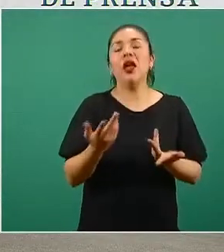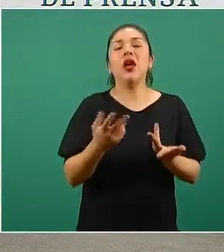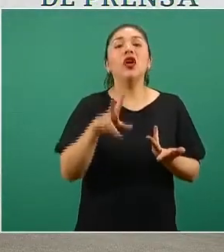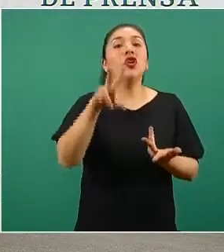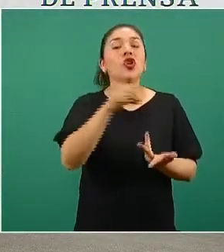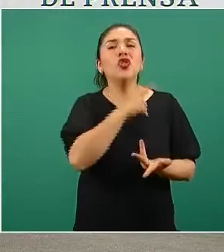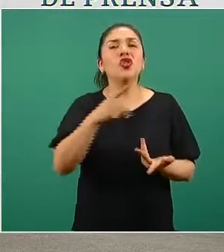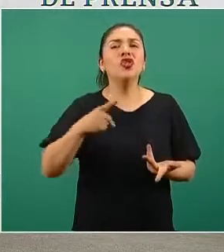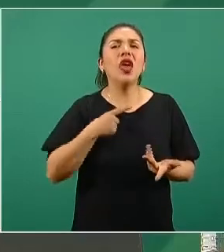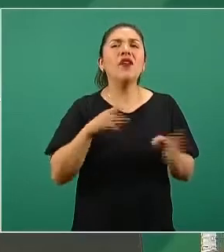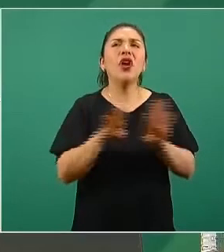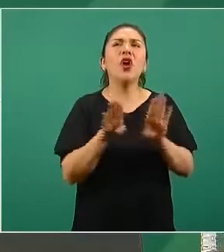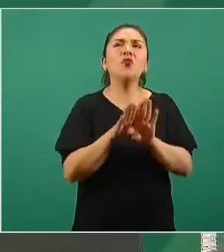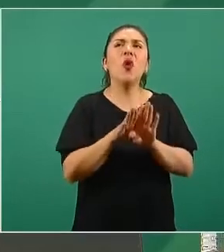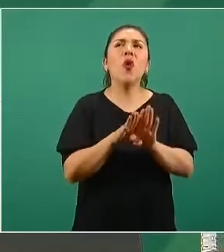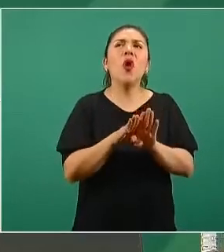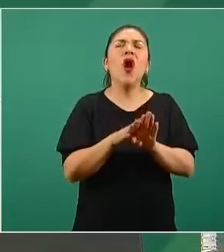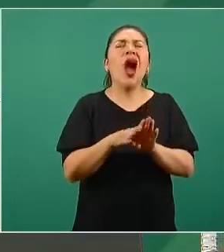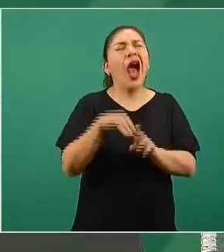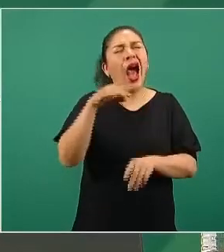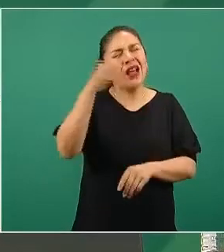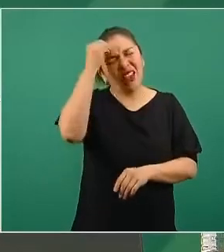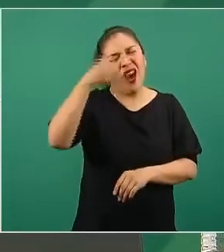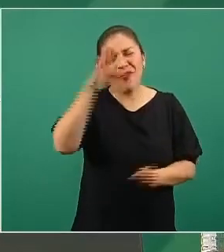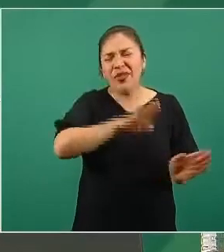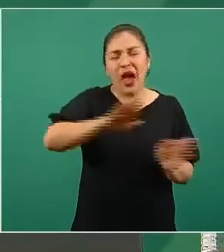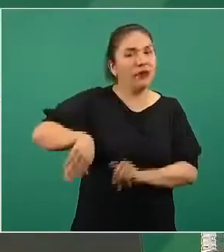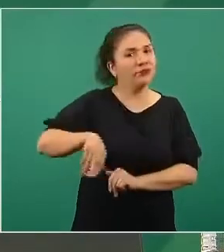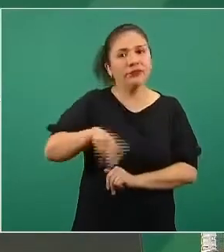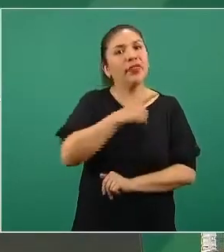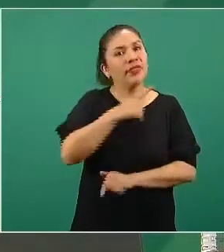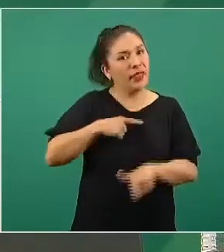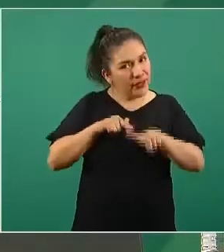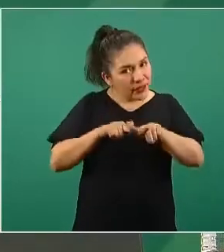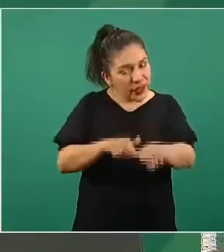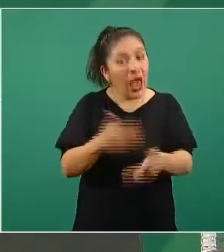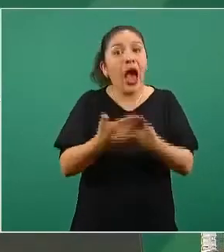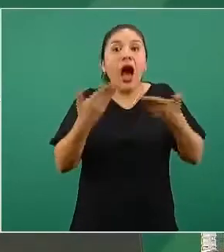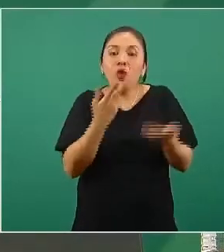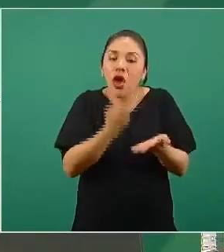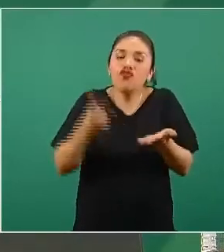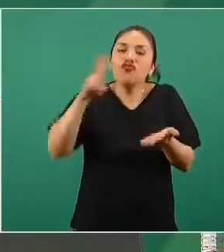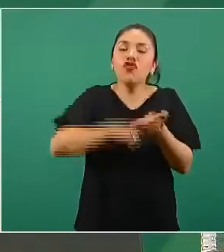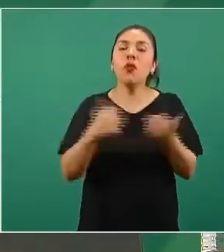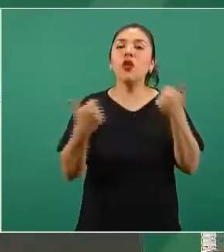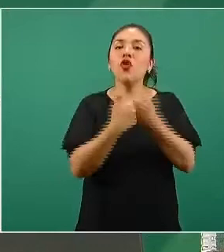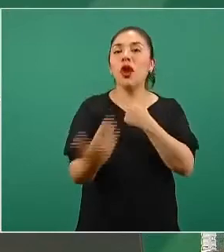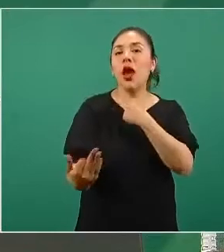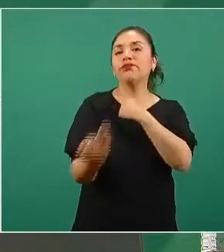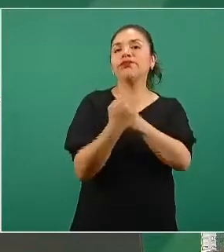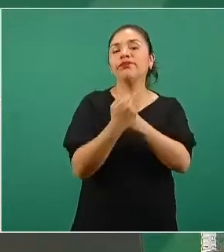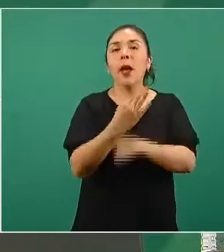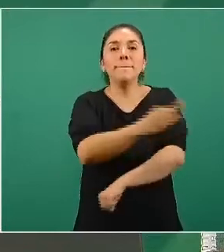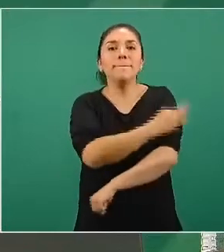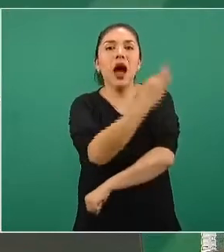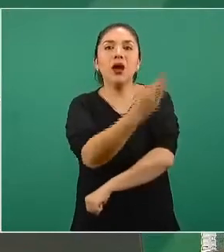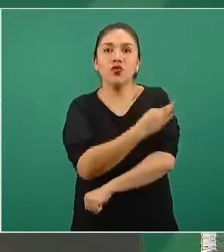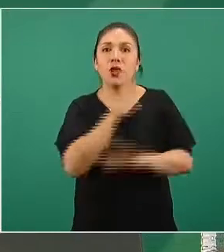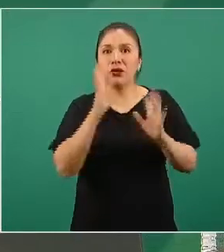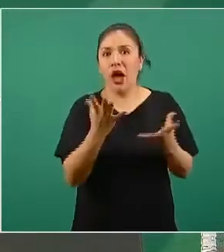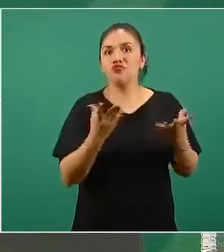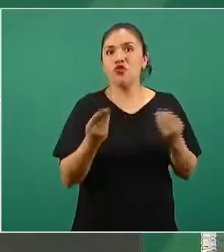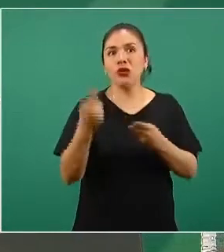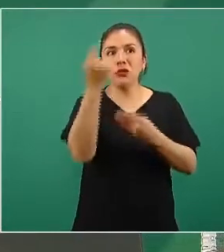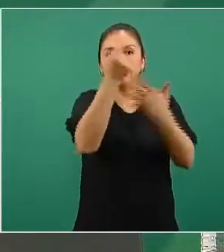dejarse de efectuar. Tenemos el apoyo ahora de una vacuna, de hecho de varias vacunas,